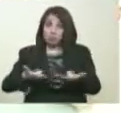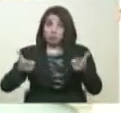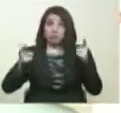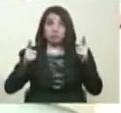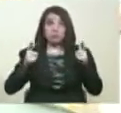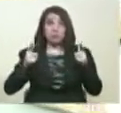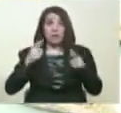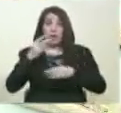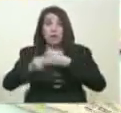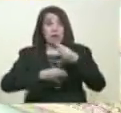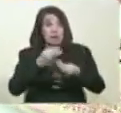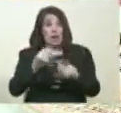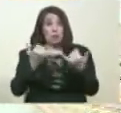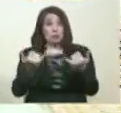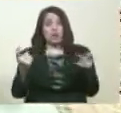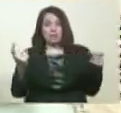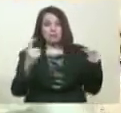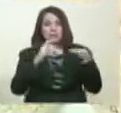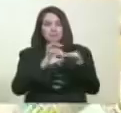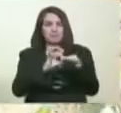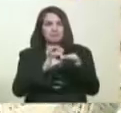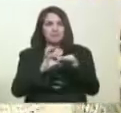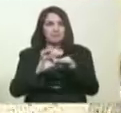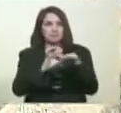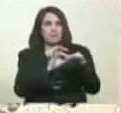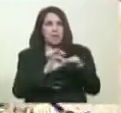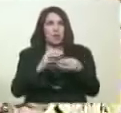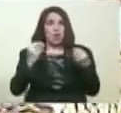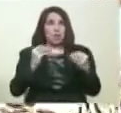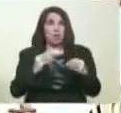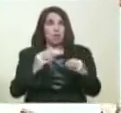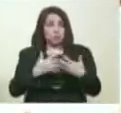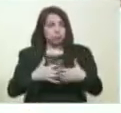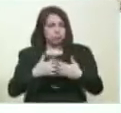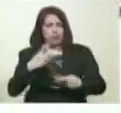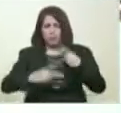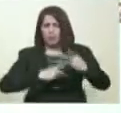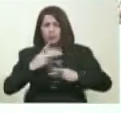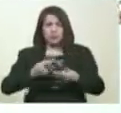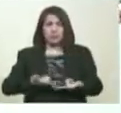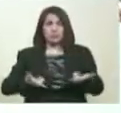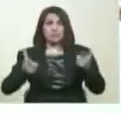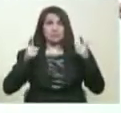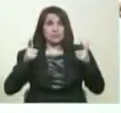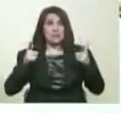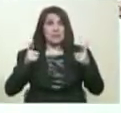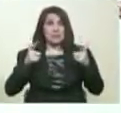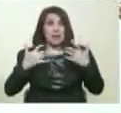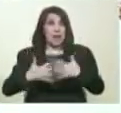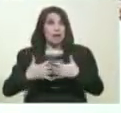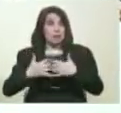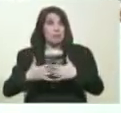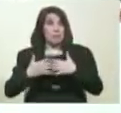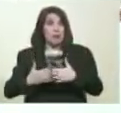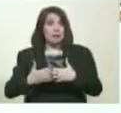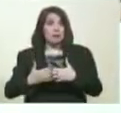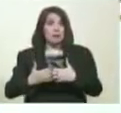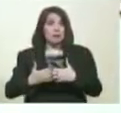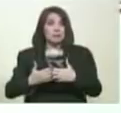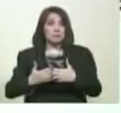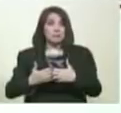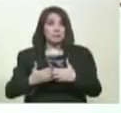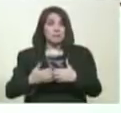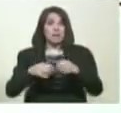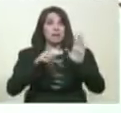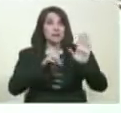Y que hagamos de inmediato una alianza. Nosotros tenemos la capacidad de producción, Tengo la planta donde tenemos una capacidad